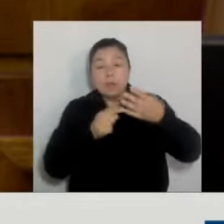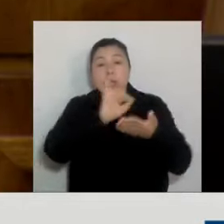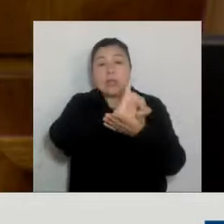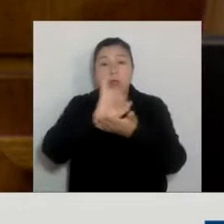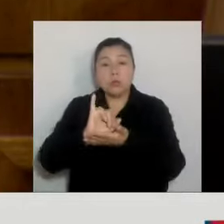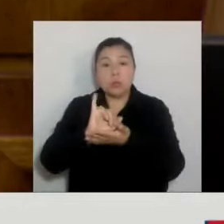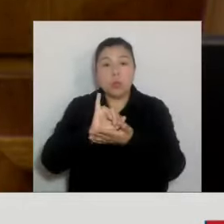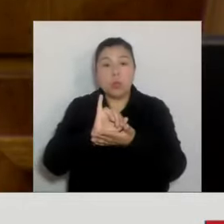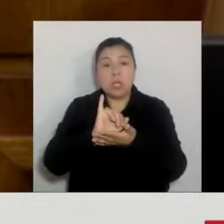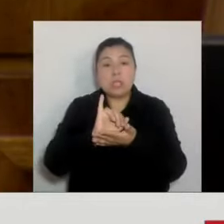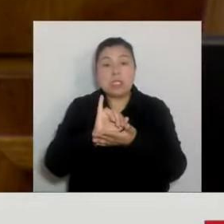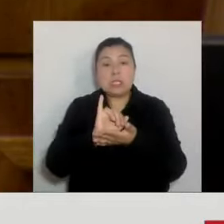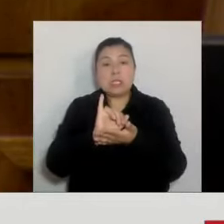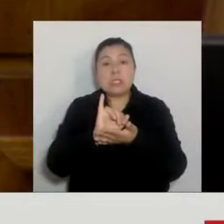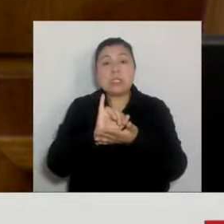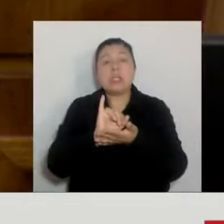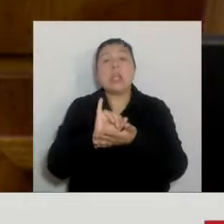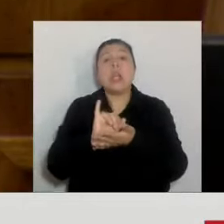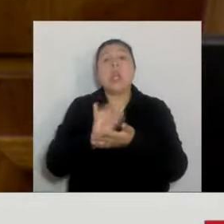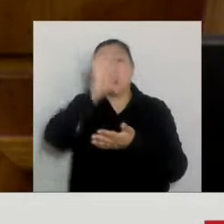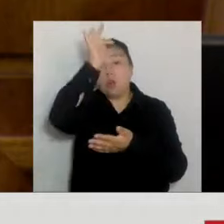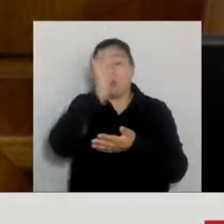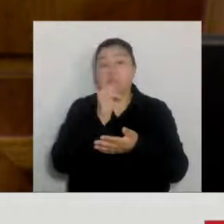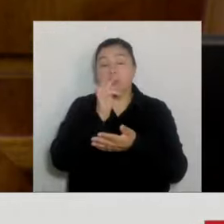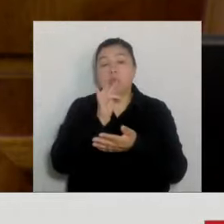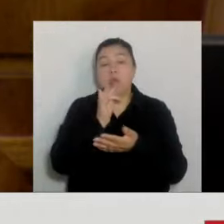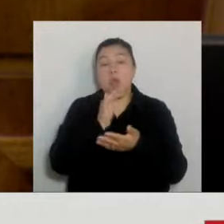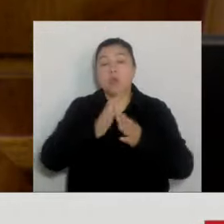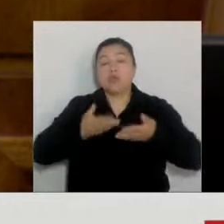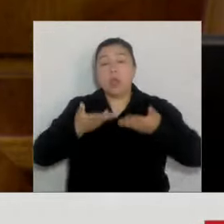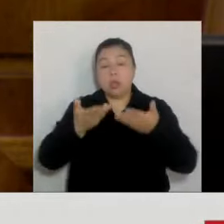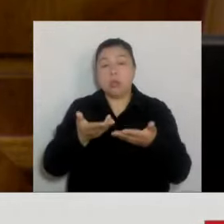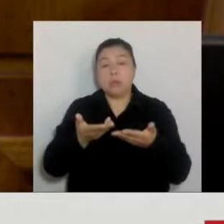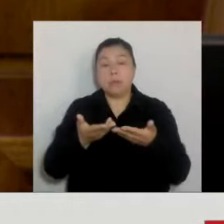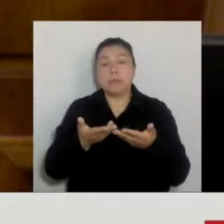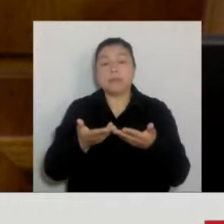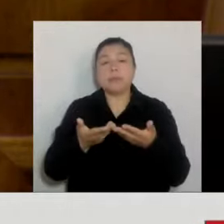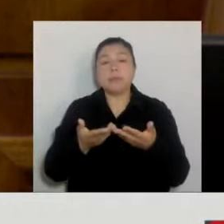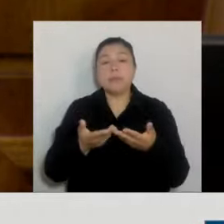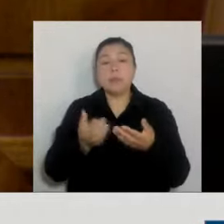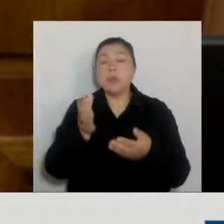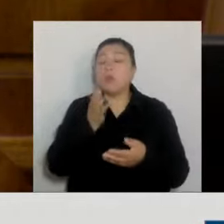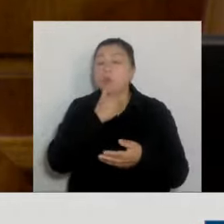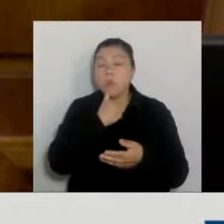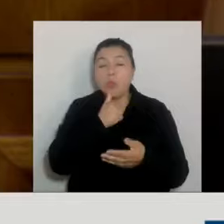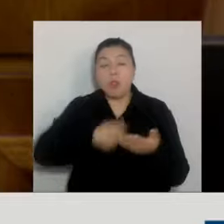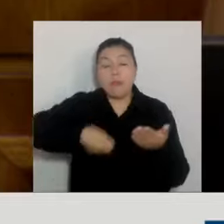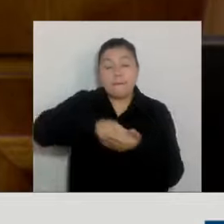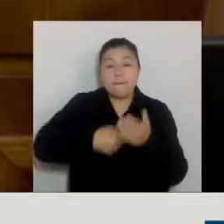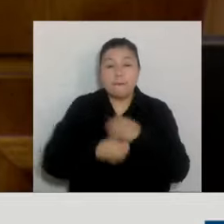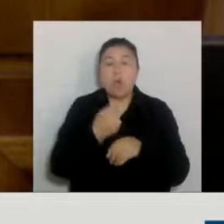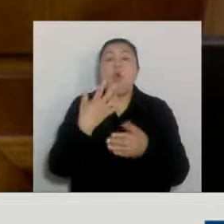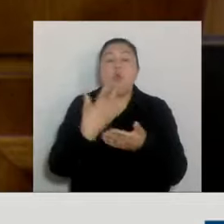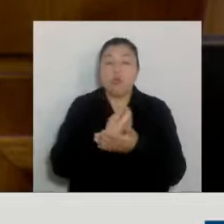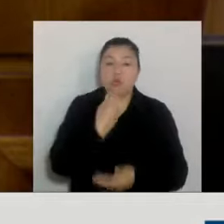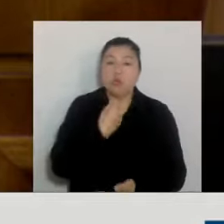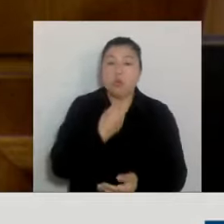las sostienen los propios funcionarios El problema es que si no hay lo suficientes recursos para financiar buenos sueldos de partida para esos